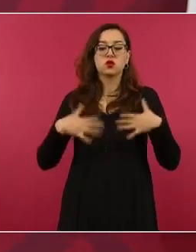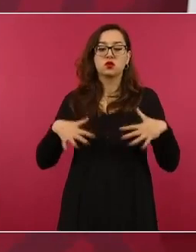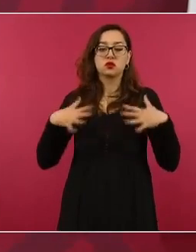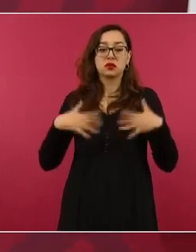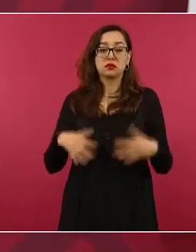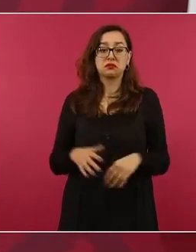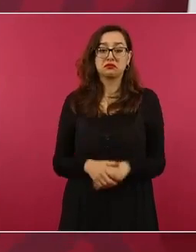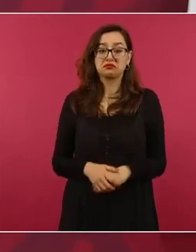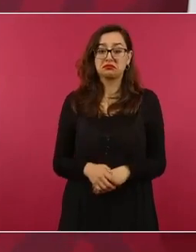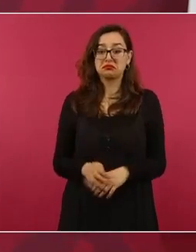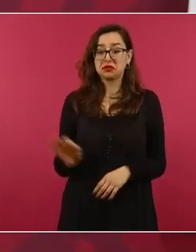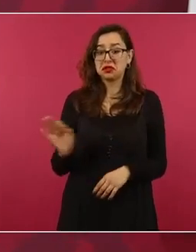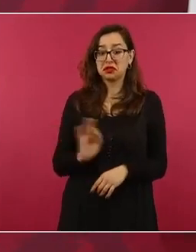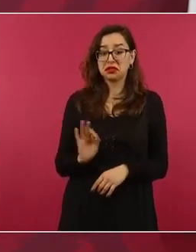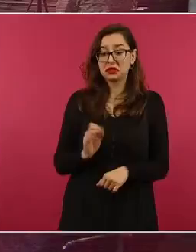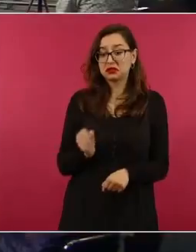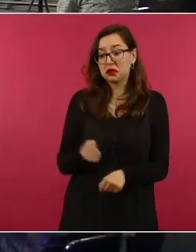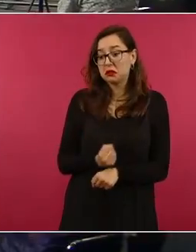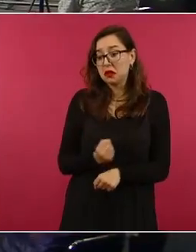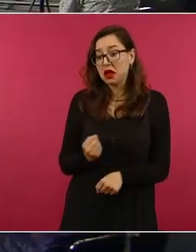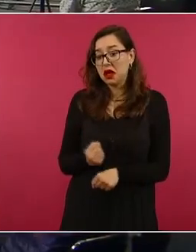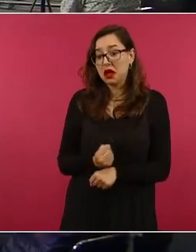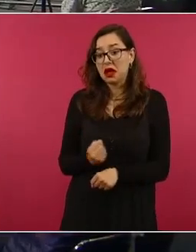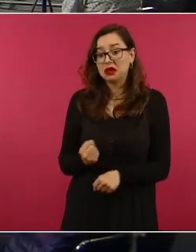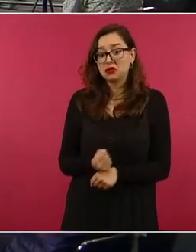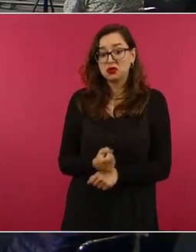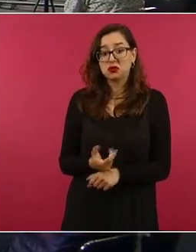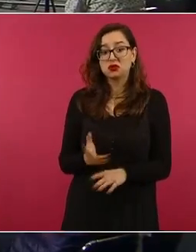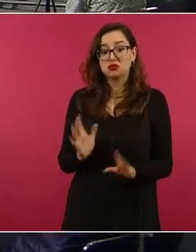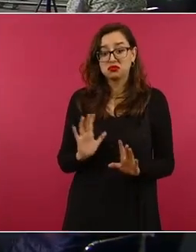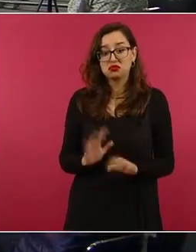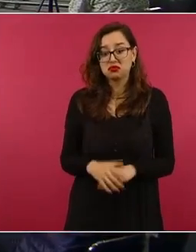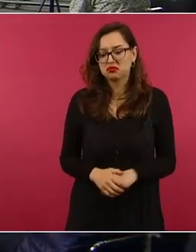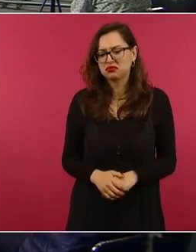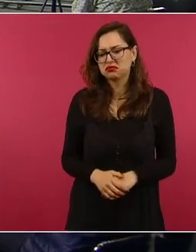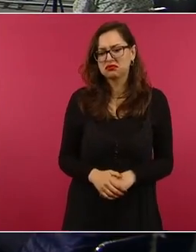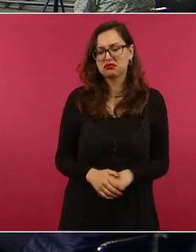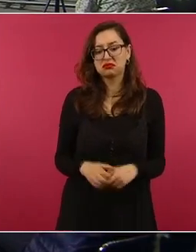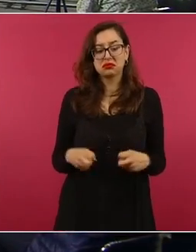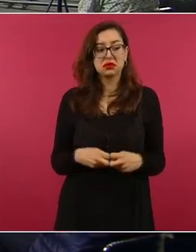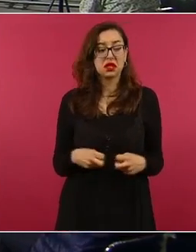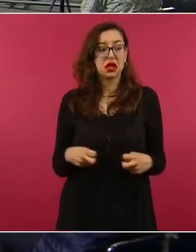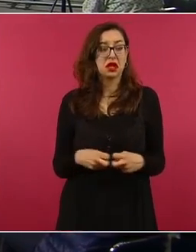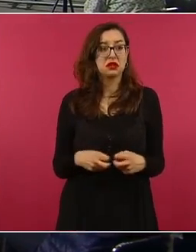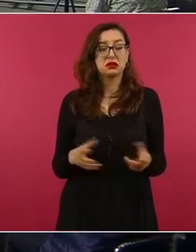Los zapatos, pues los que tengo, me van a alcanzar, los tenis,